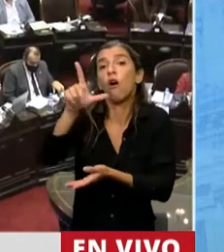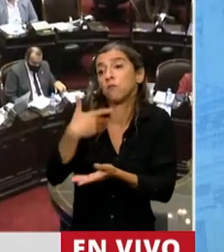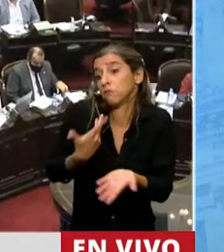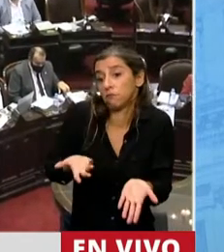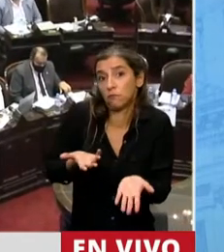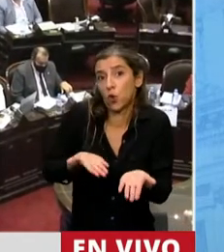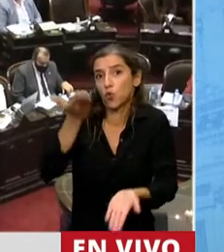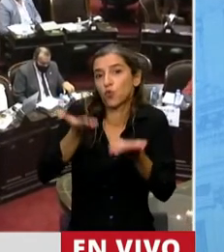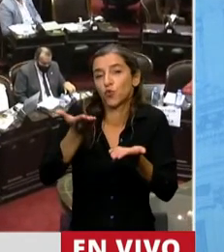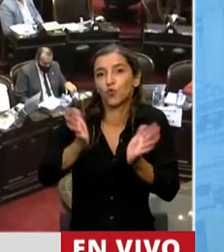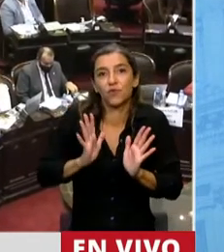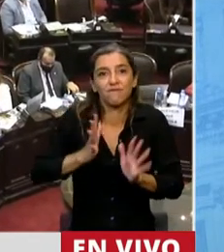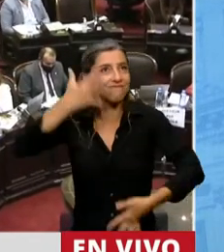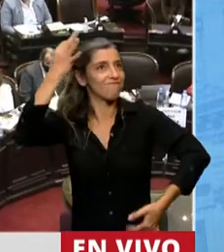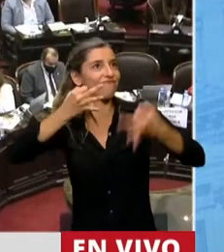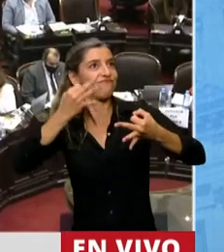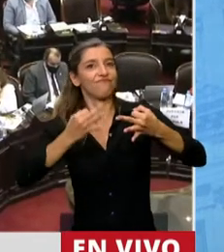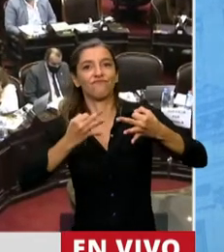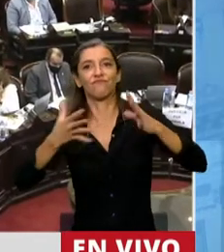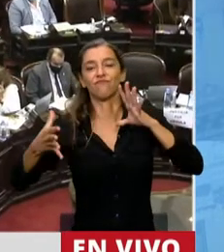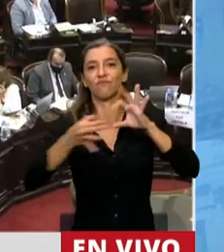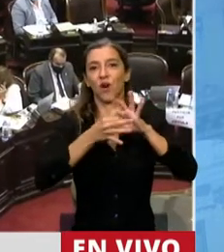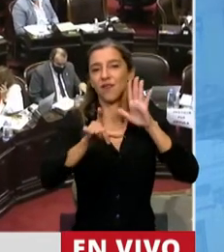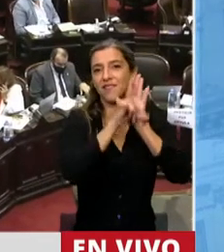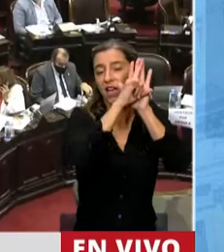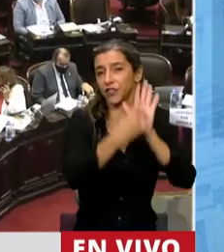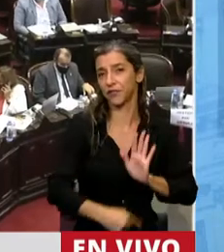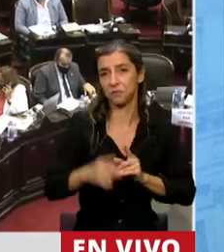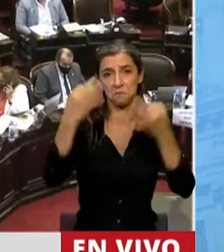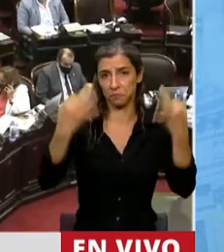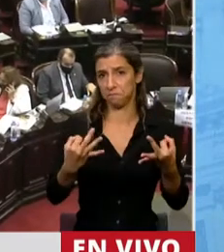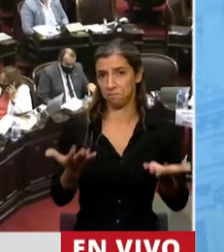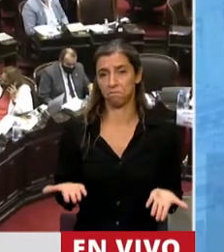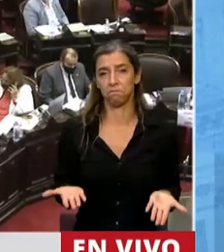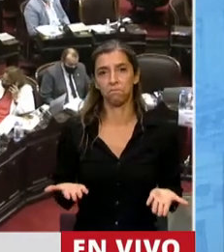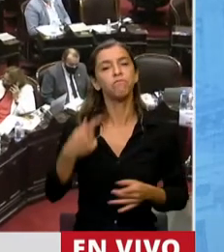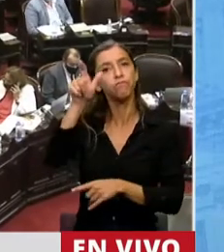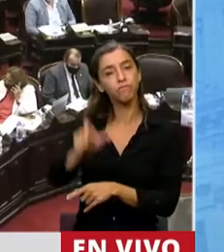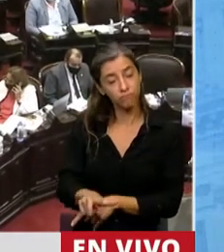el marco de la Constitución y de las leyes. El doctor Pedicone grabó